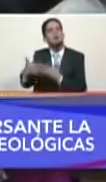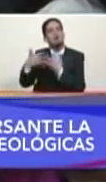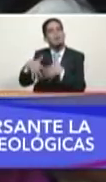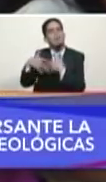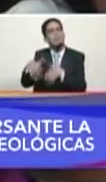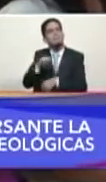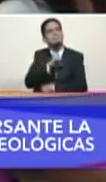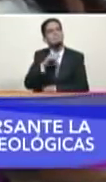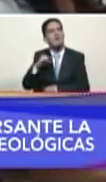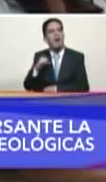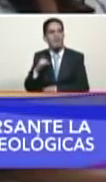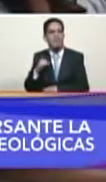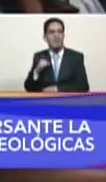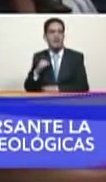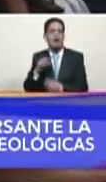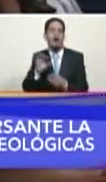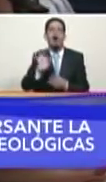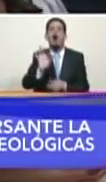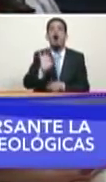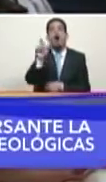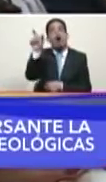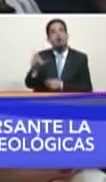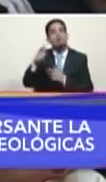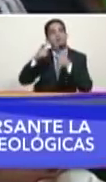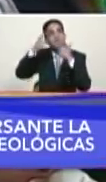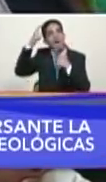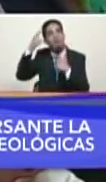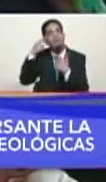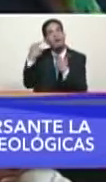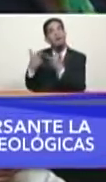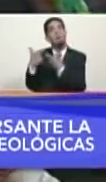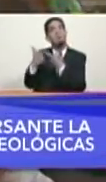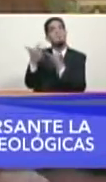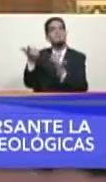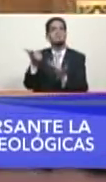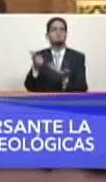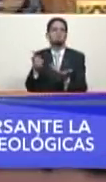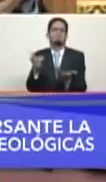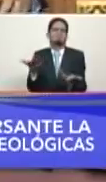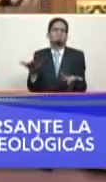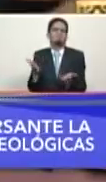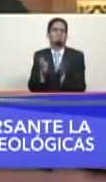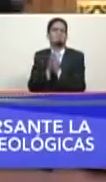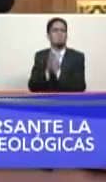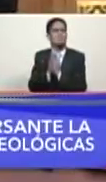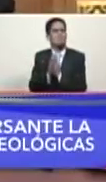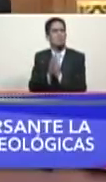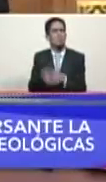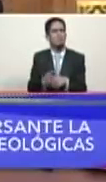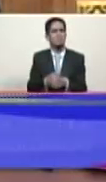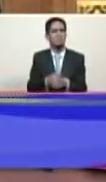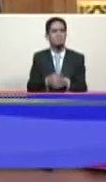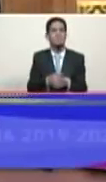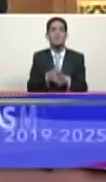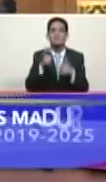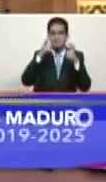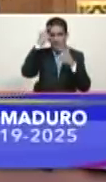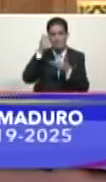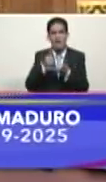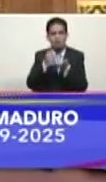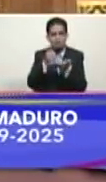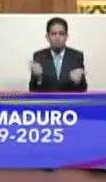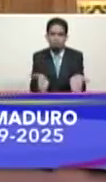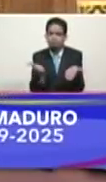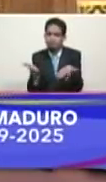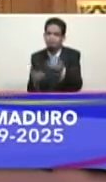que el comandante Chávez era enemigo de la empresa privada. Por favor, si es que con el comandante Chávez surgieron miles de empresas porque se democratizó